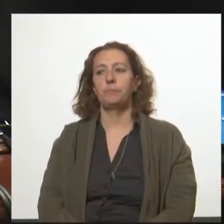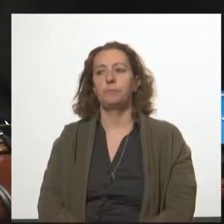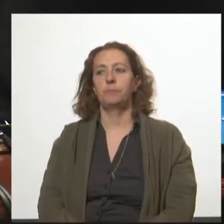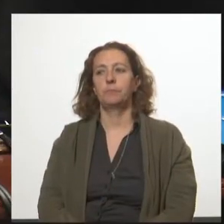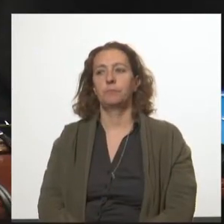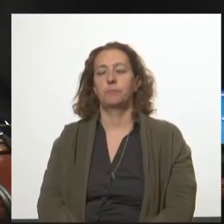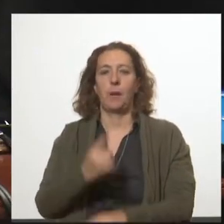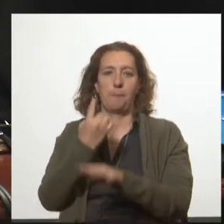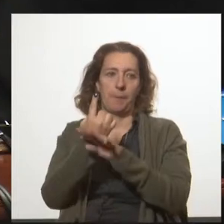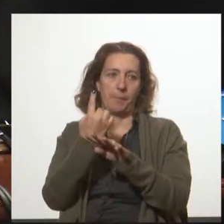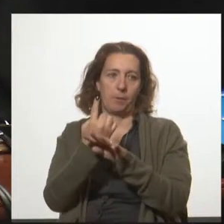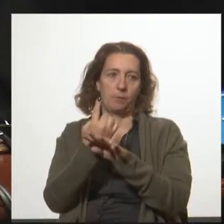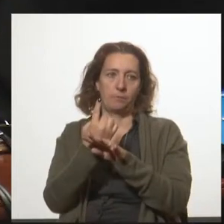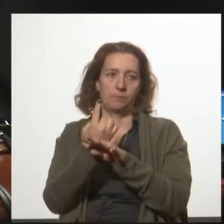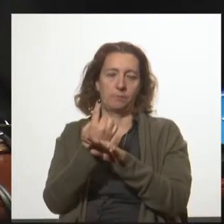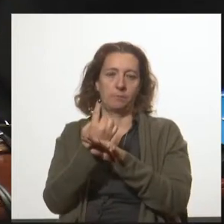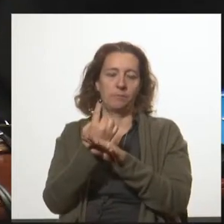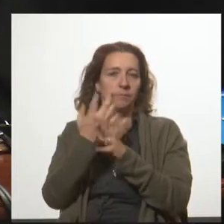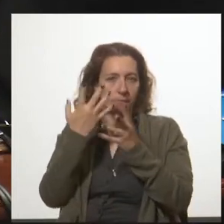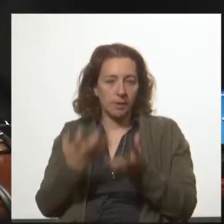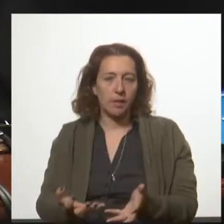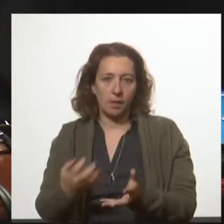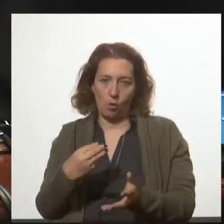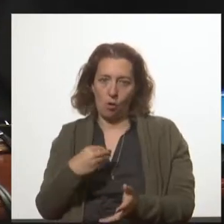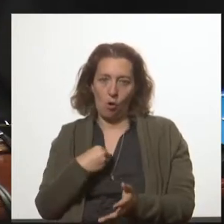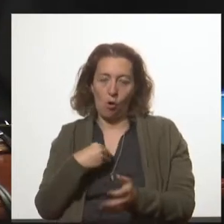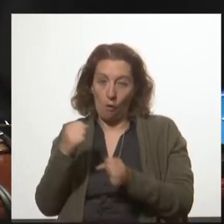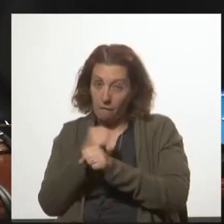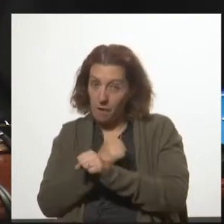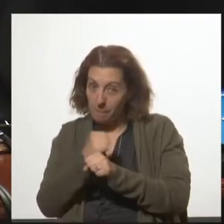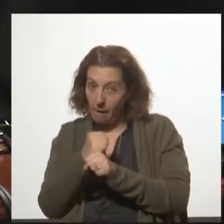lo primero es que quiero confirmar